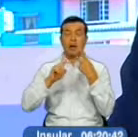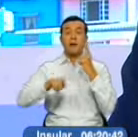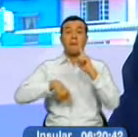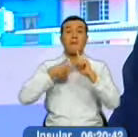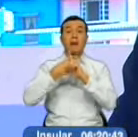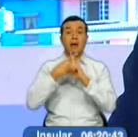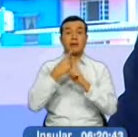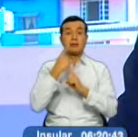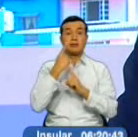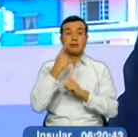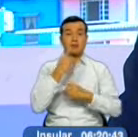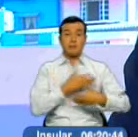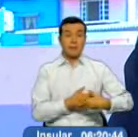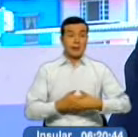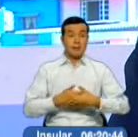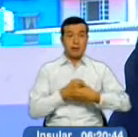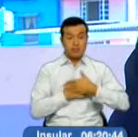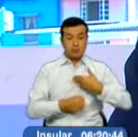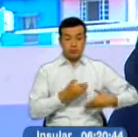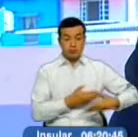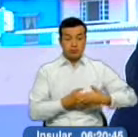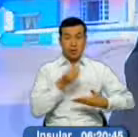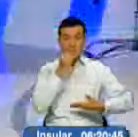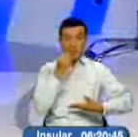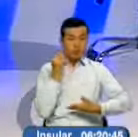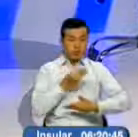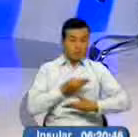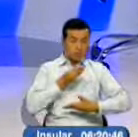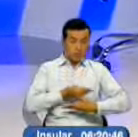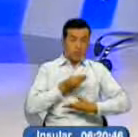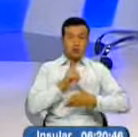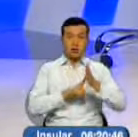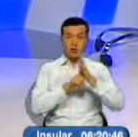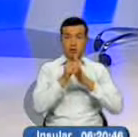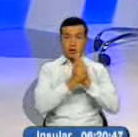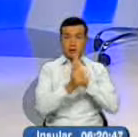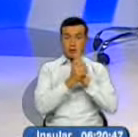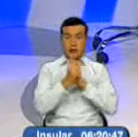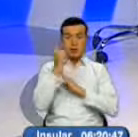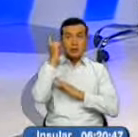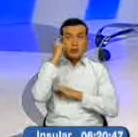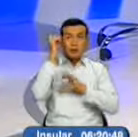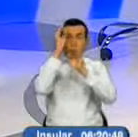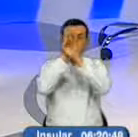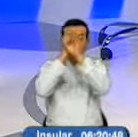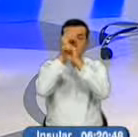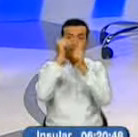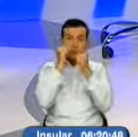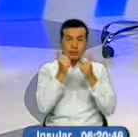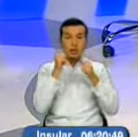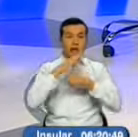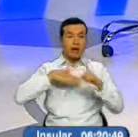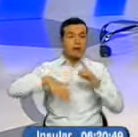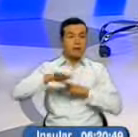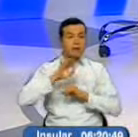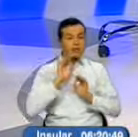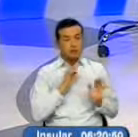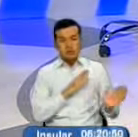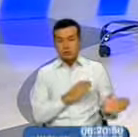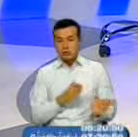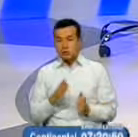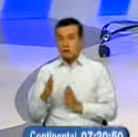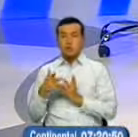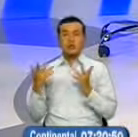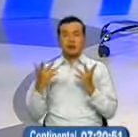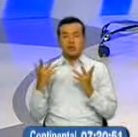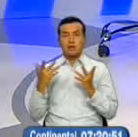en los primeros años del niño, los aspectos nutricionales, en el desarrollo de las capacidades cognitivas, en tener un ambiente adecuado,